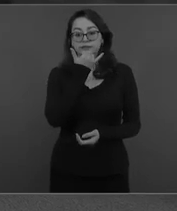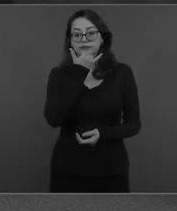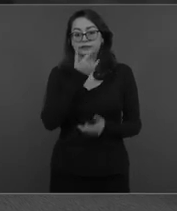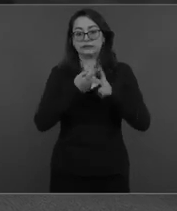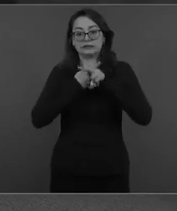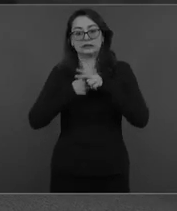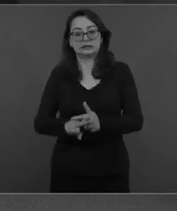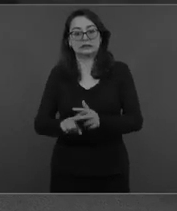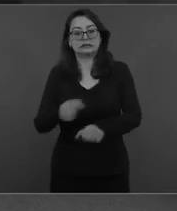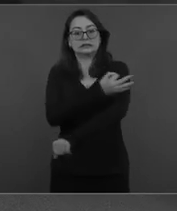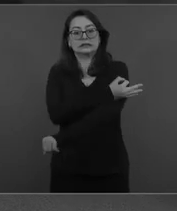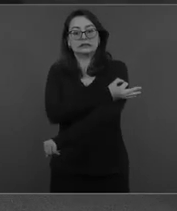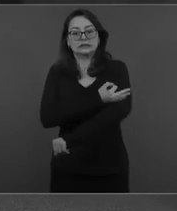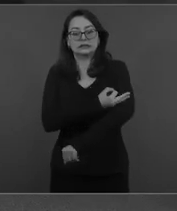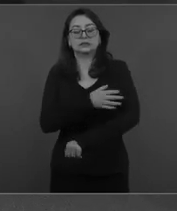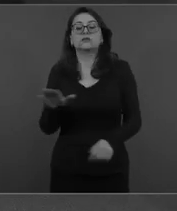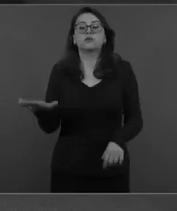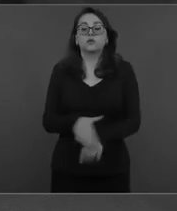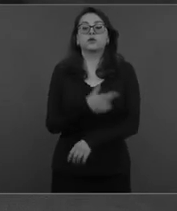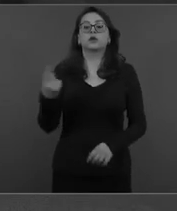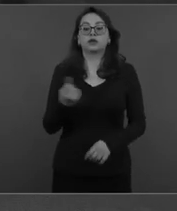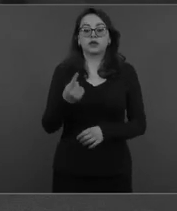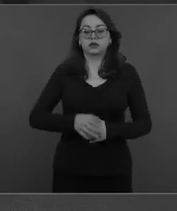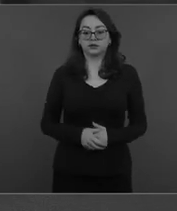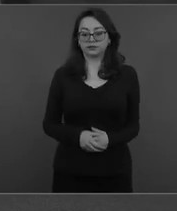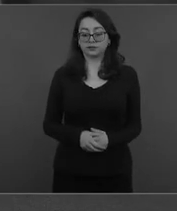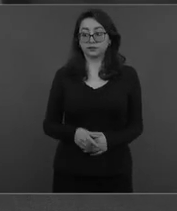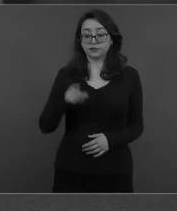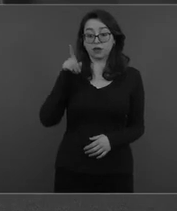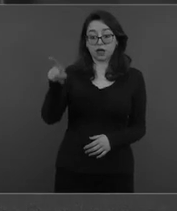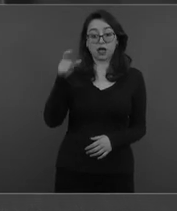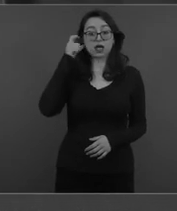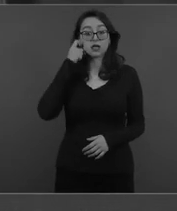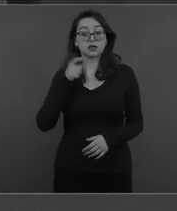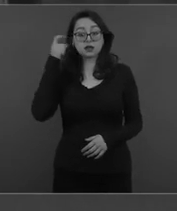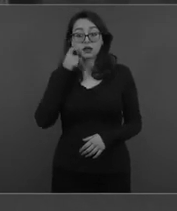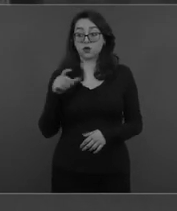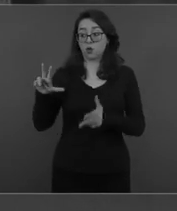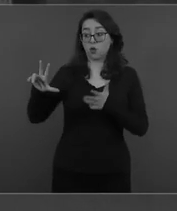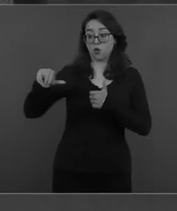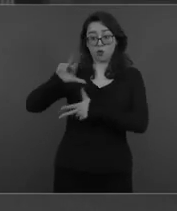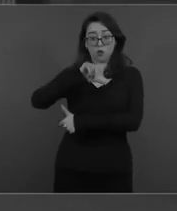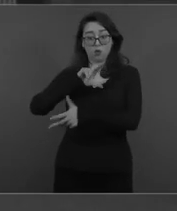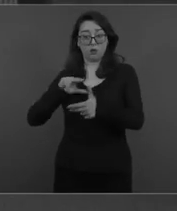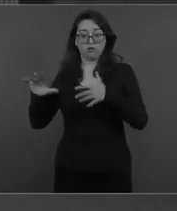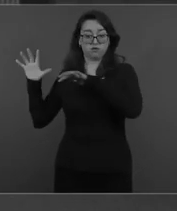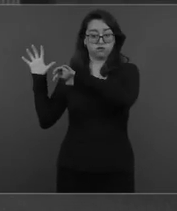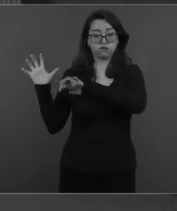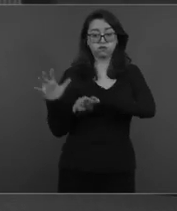pegó muy fuerte el huracán en Guerrero, en la